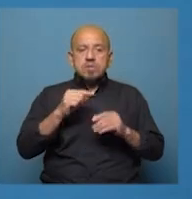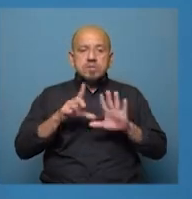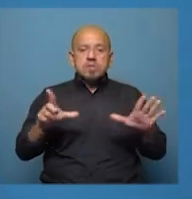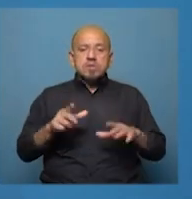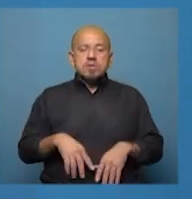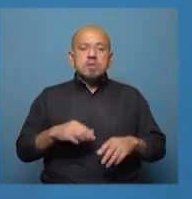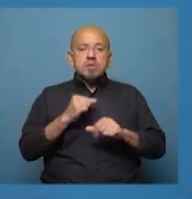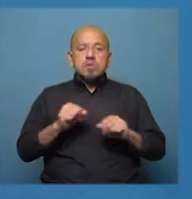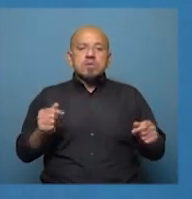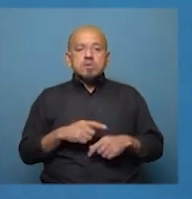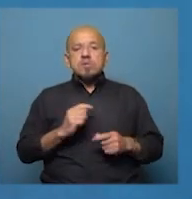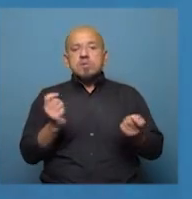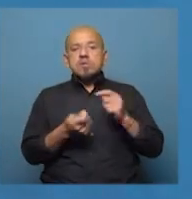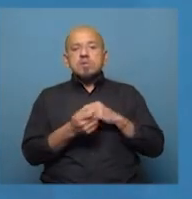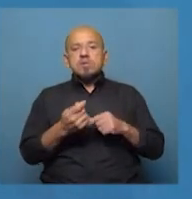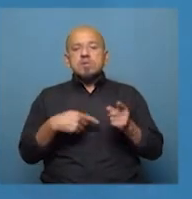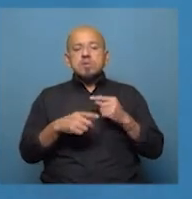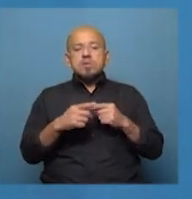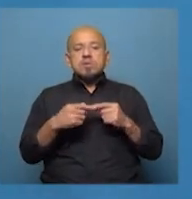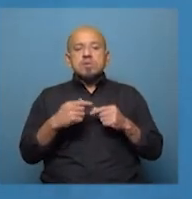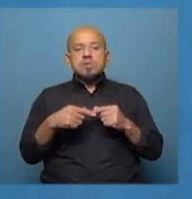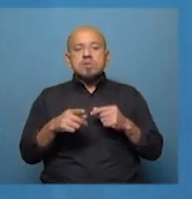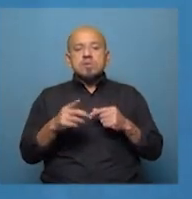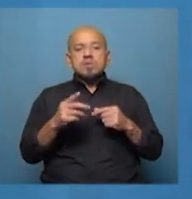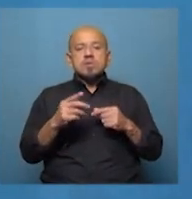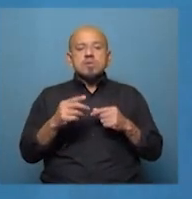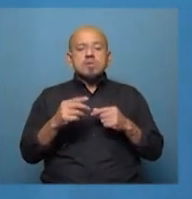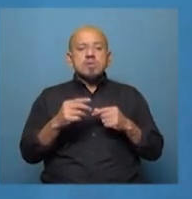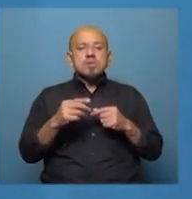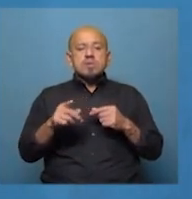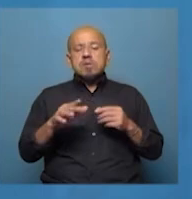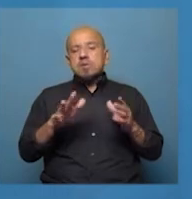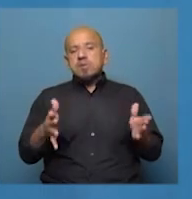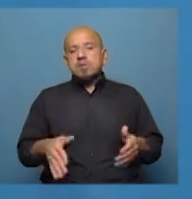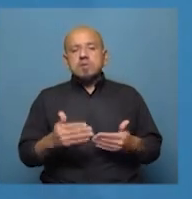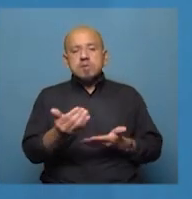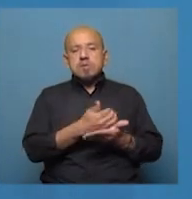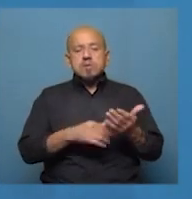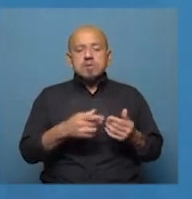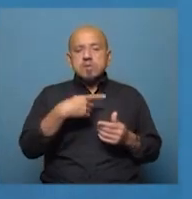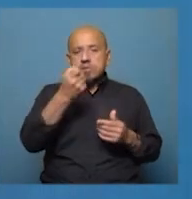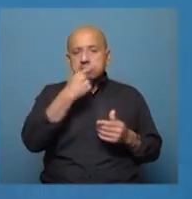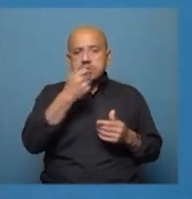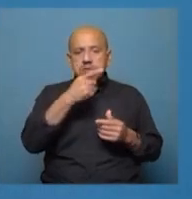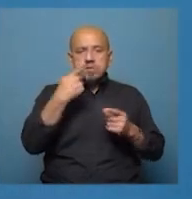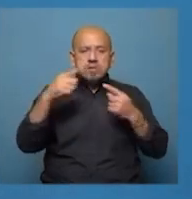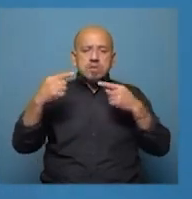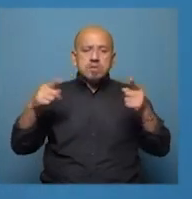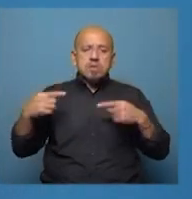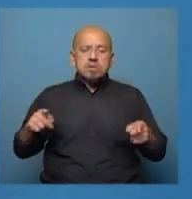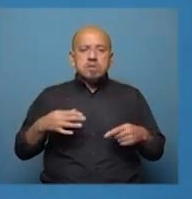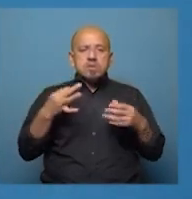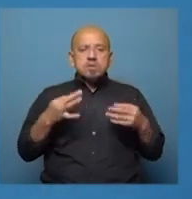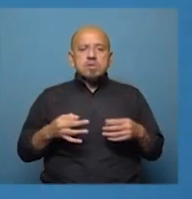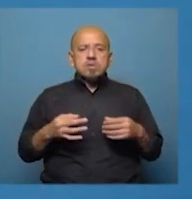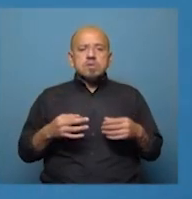no lo pudieron cambiar después era un tema de trazabilidad de que la gente retiraba el mismo medicamento en distintos lugares cosa que es verdad que